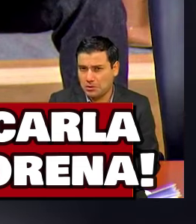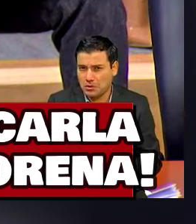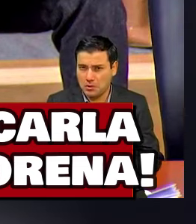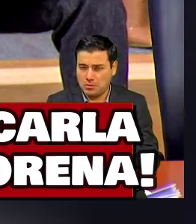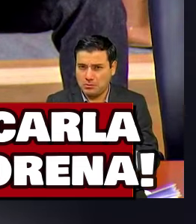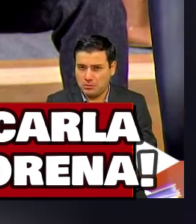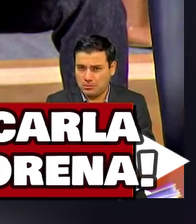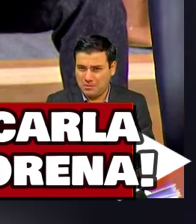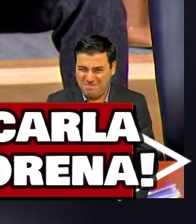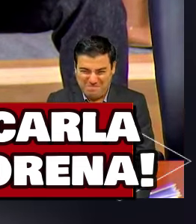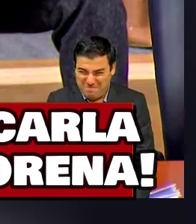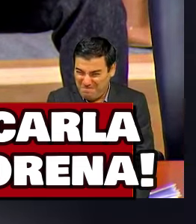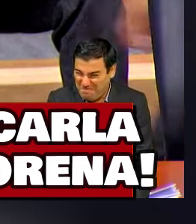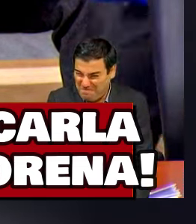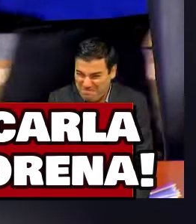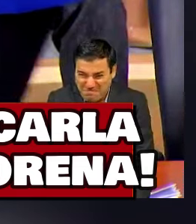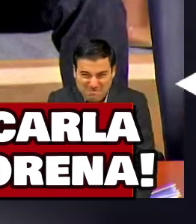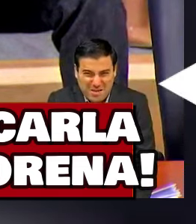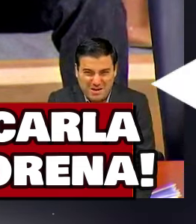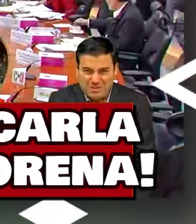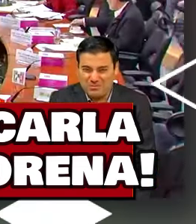canalla de ninguna manera.